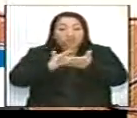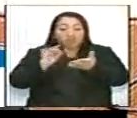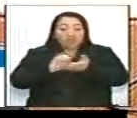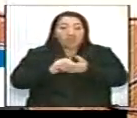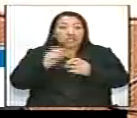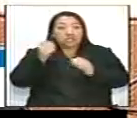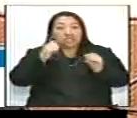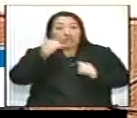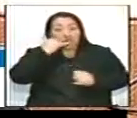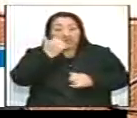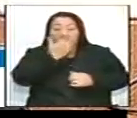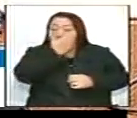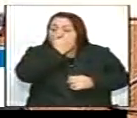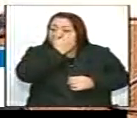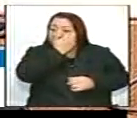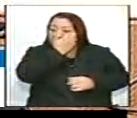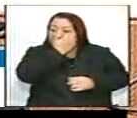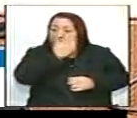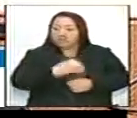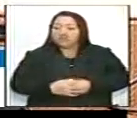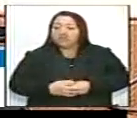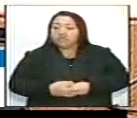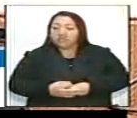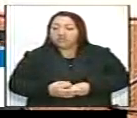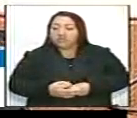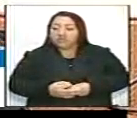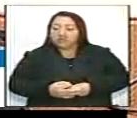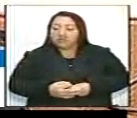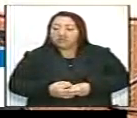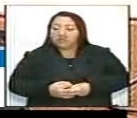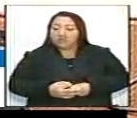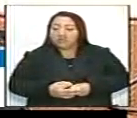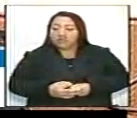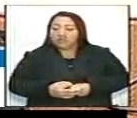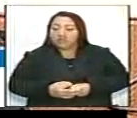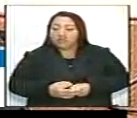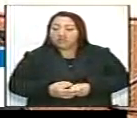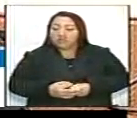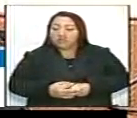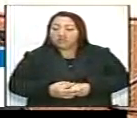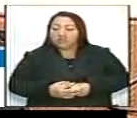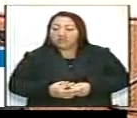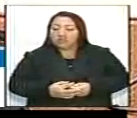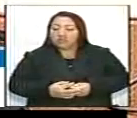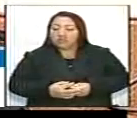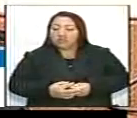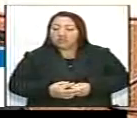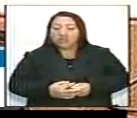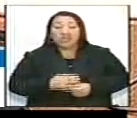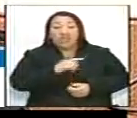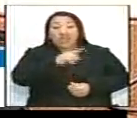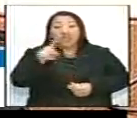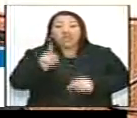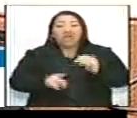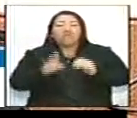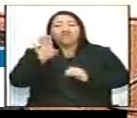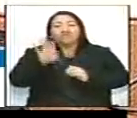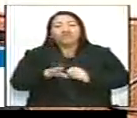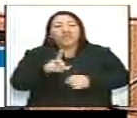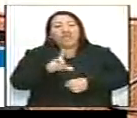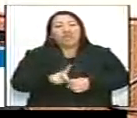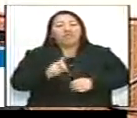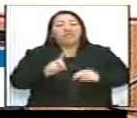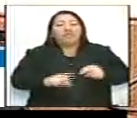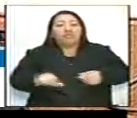celular, la app en el celular. Y bueno, eso ha resultado minoritario hasta en ciudades como Lima u